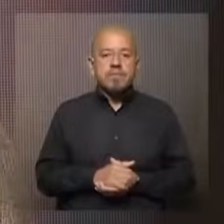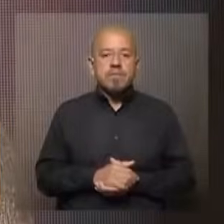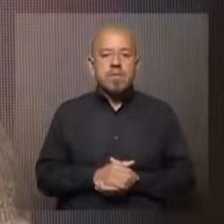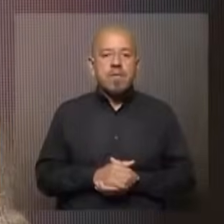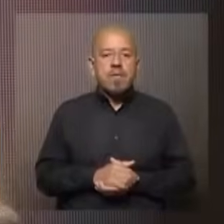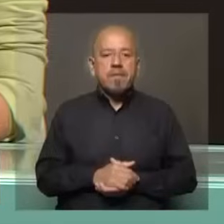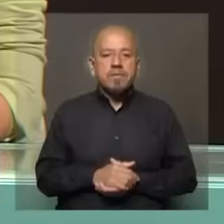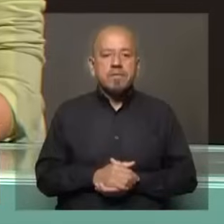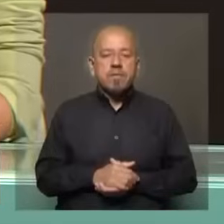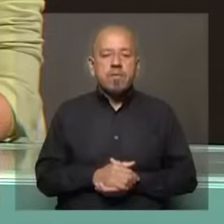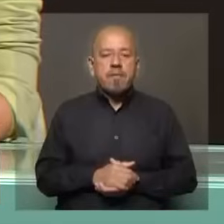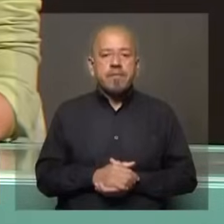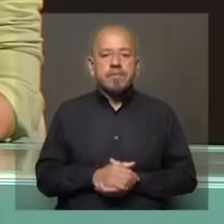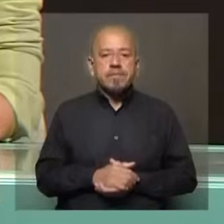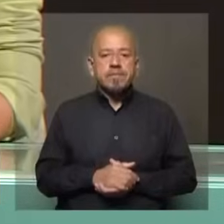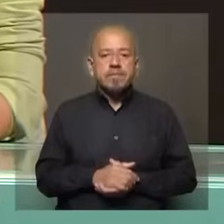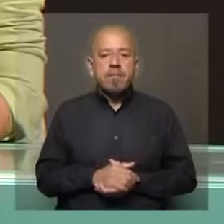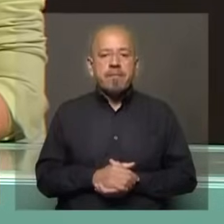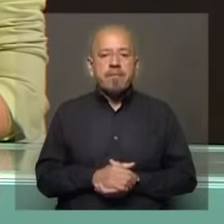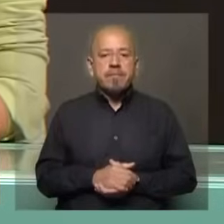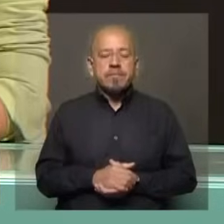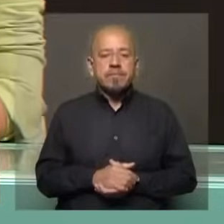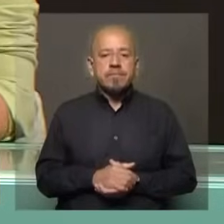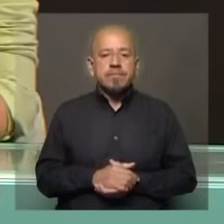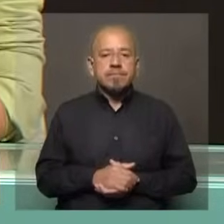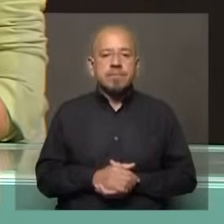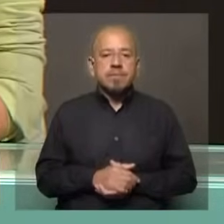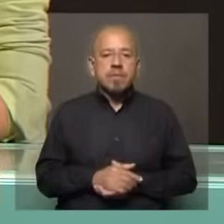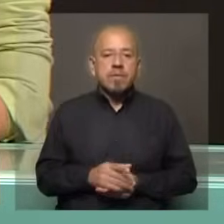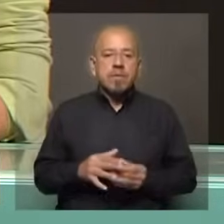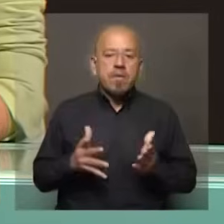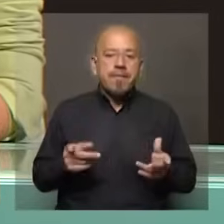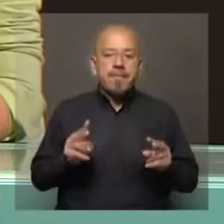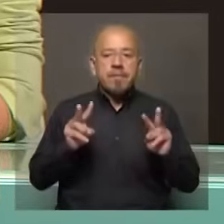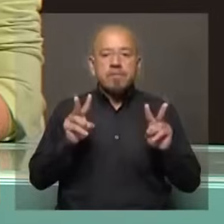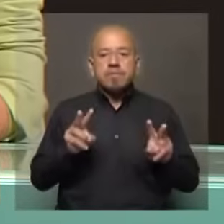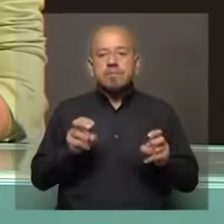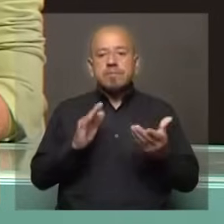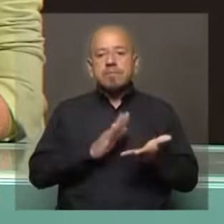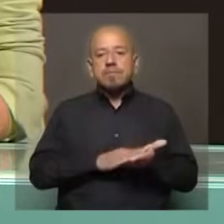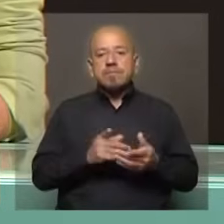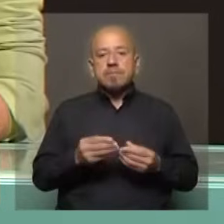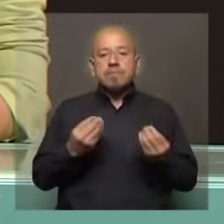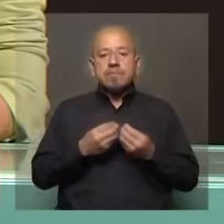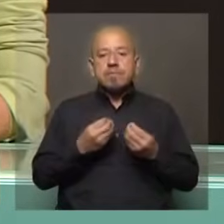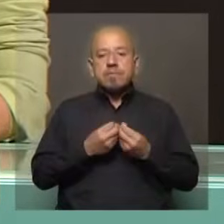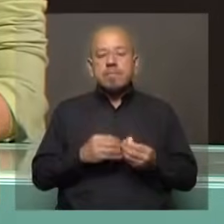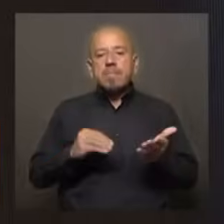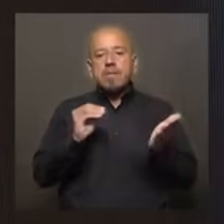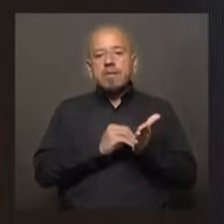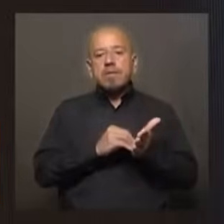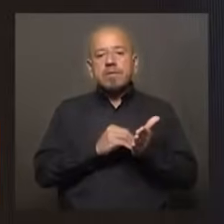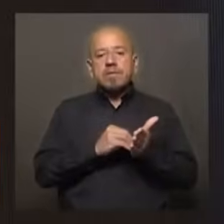Sí, yo creo que es como eso, como que, bueno, es un tema que ha estado sobre la mesa muchas veces en el último tiempo y